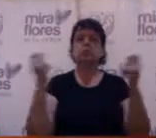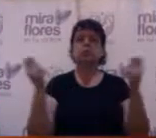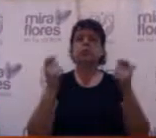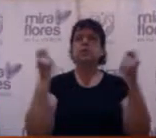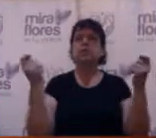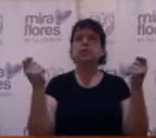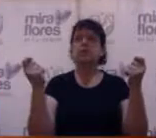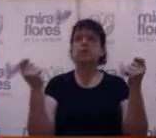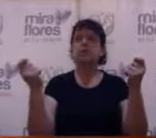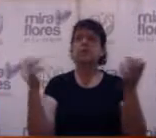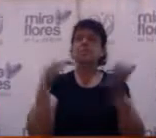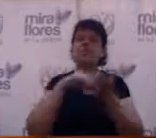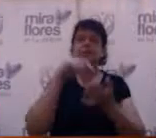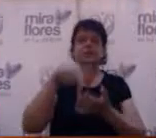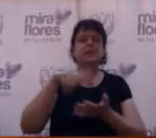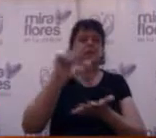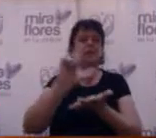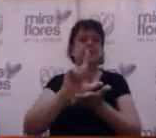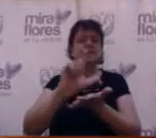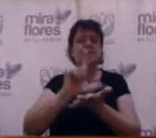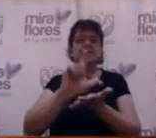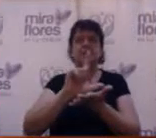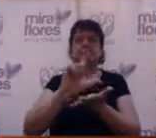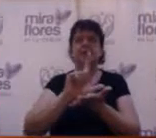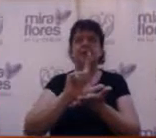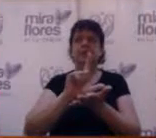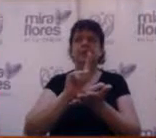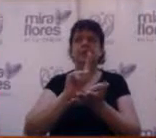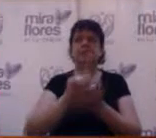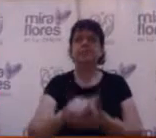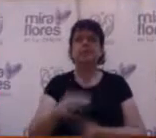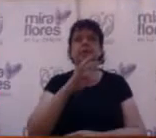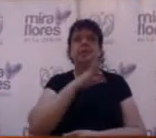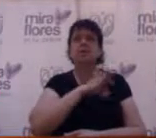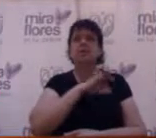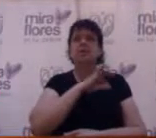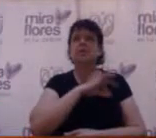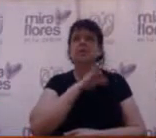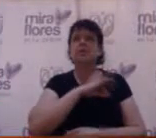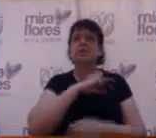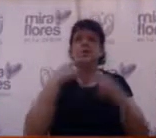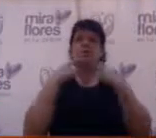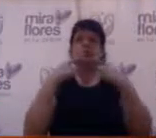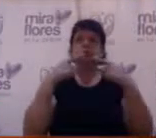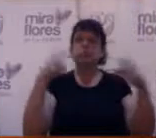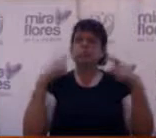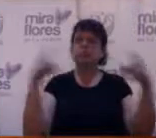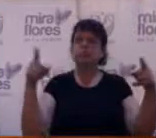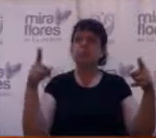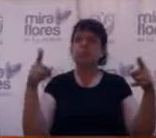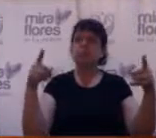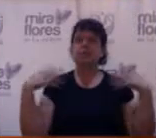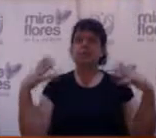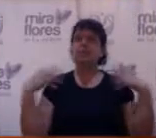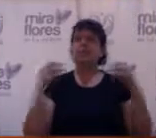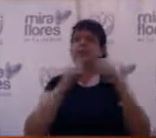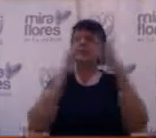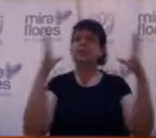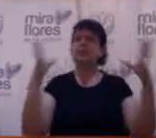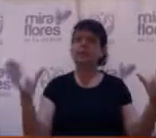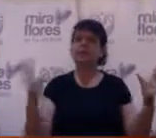nuestra ciudad capital. Aprovechamos estas ondas de Mira TV para decir feliz día Lima y todos